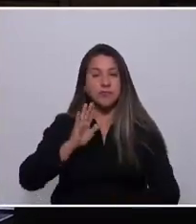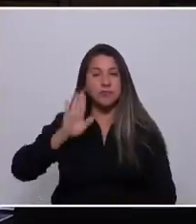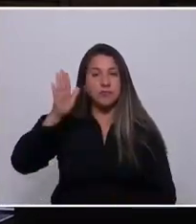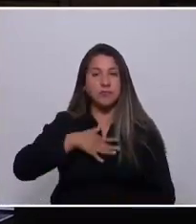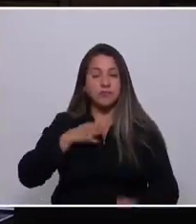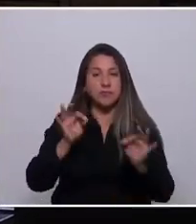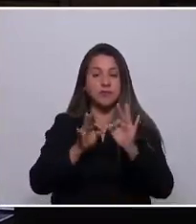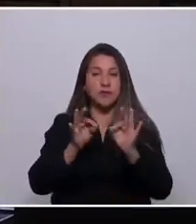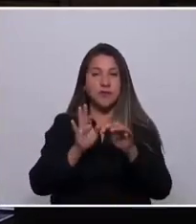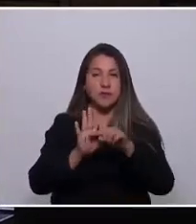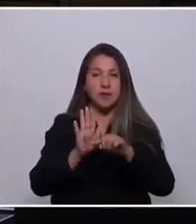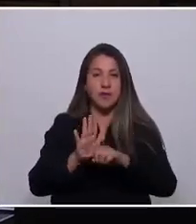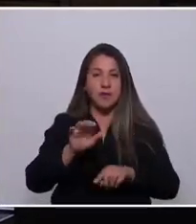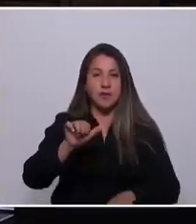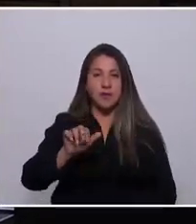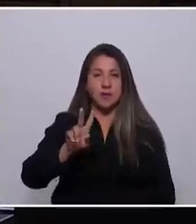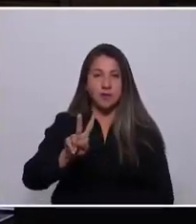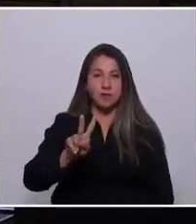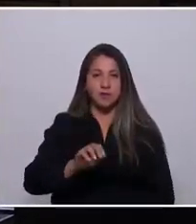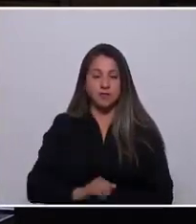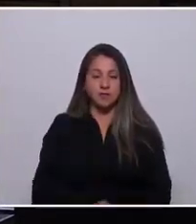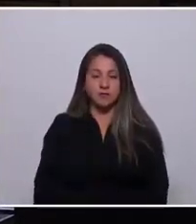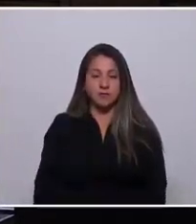respecto a la indicación número 62.